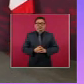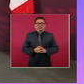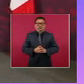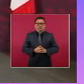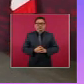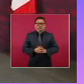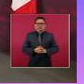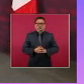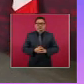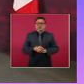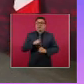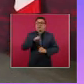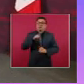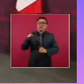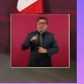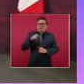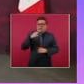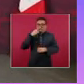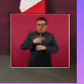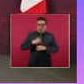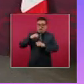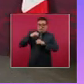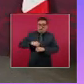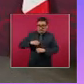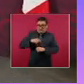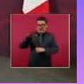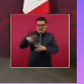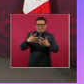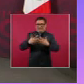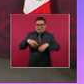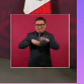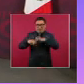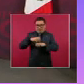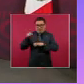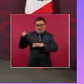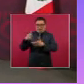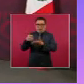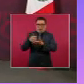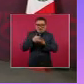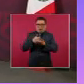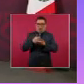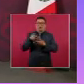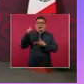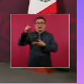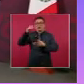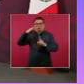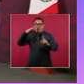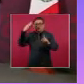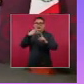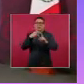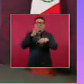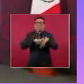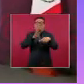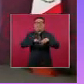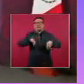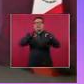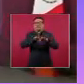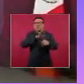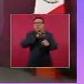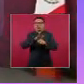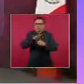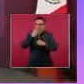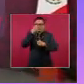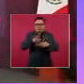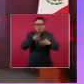los gerentes de esta empresa tienen como prioridad la entrega de